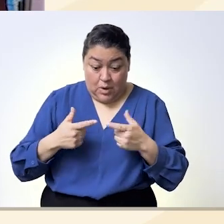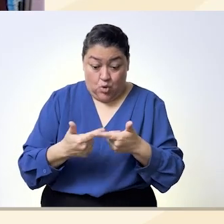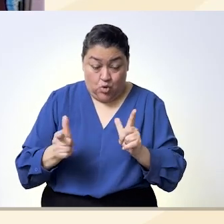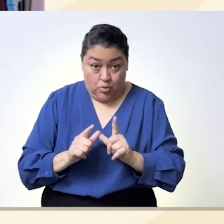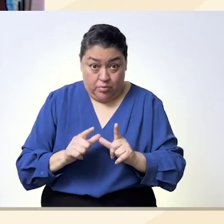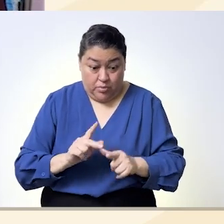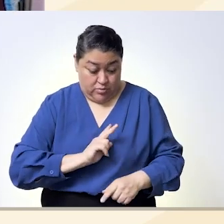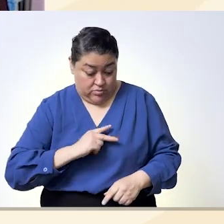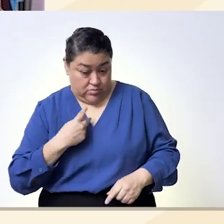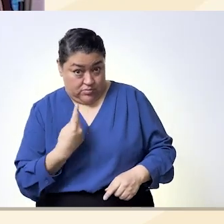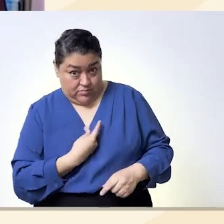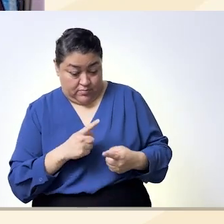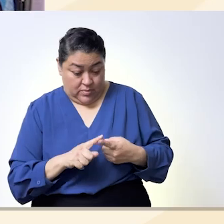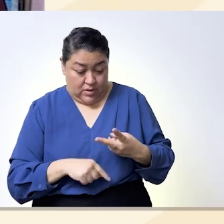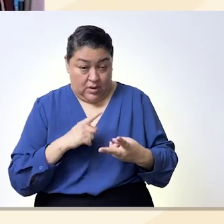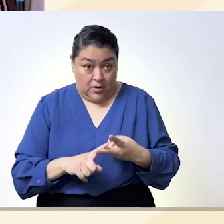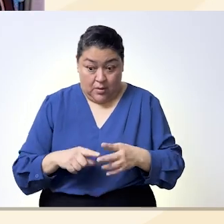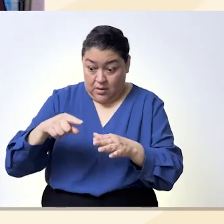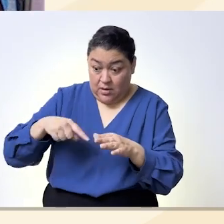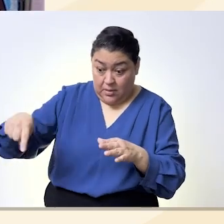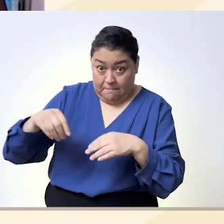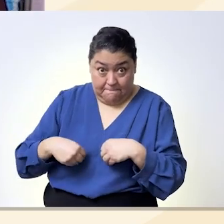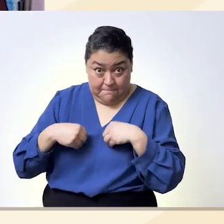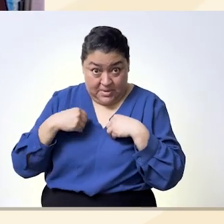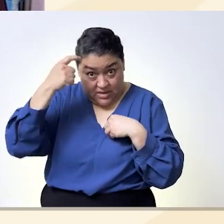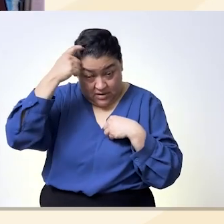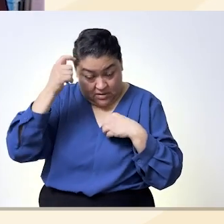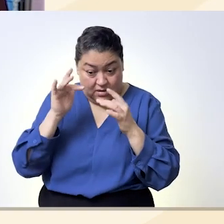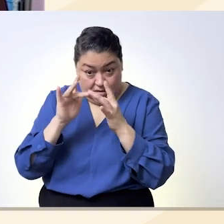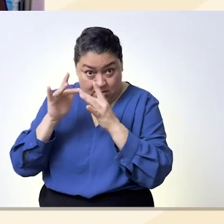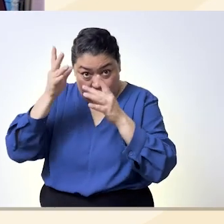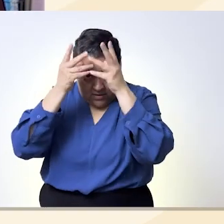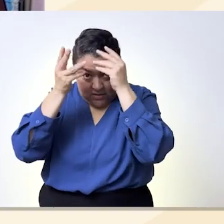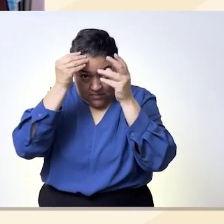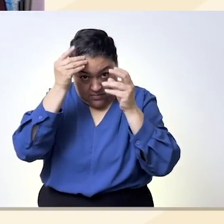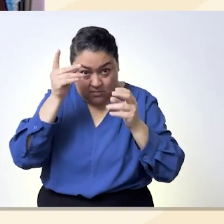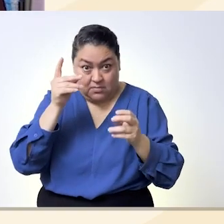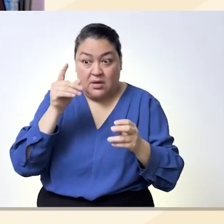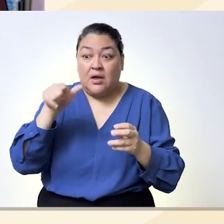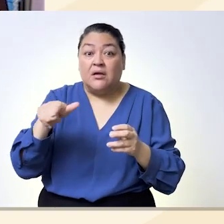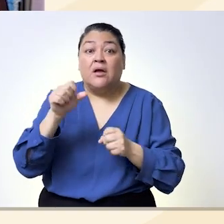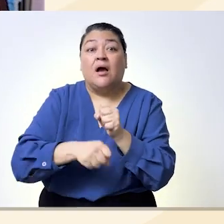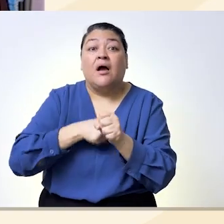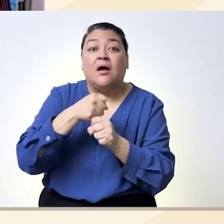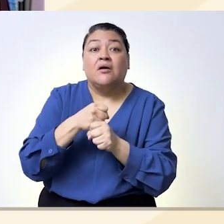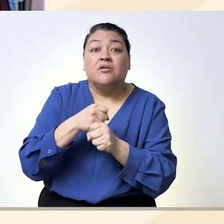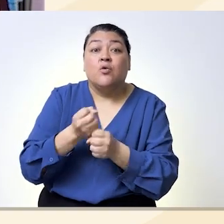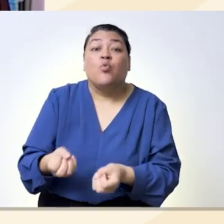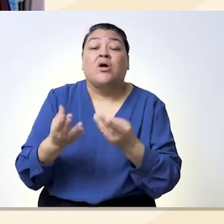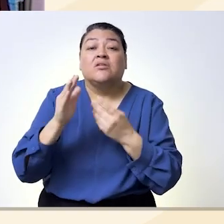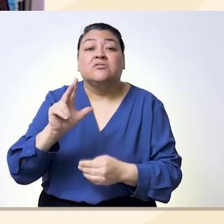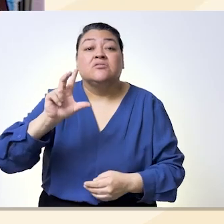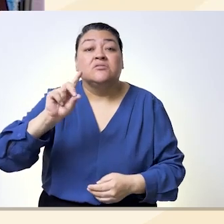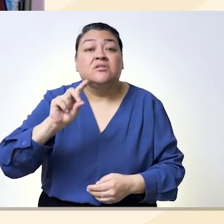los 35 en promedio, más o menos, dependiendo del contexto del país, pero nos dice algo alarmante. 35